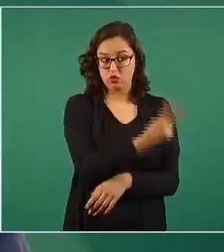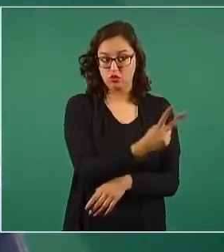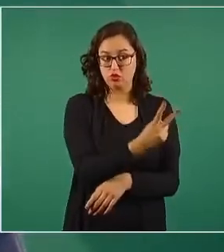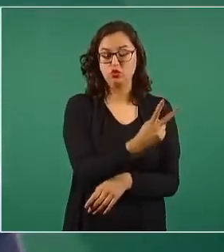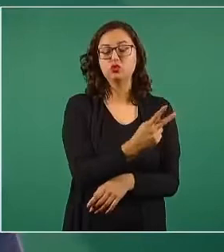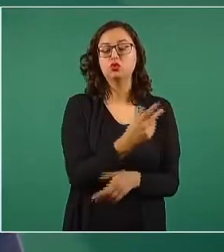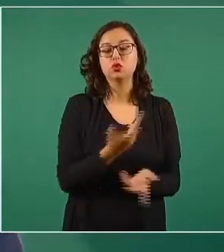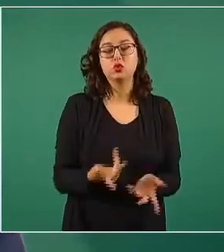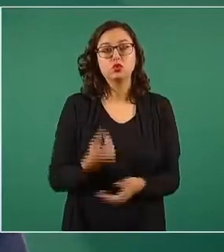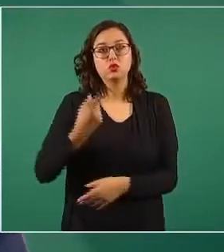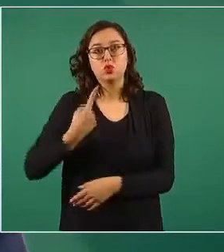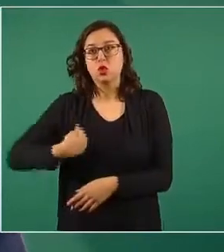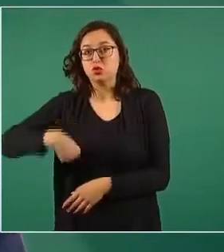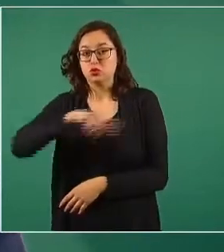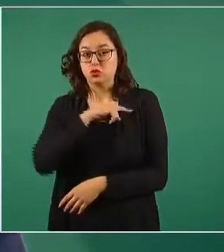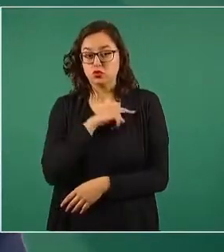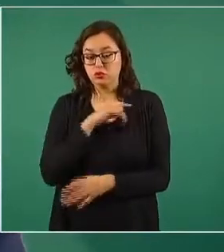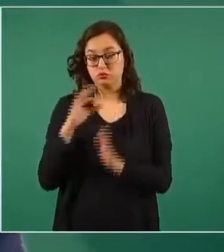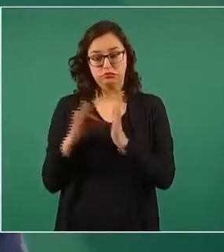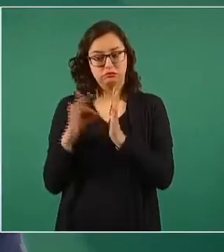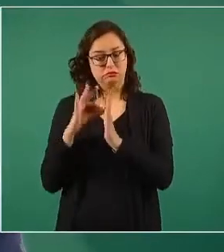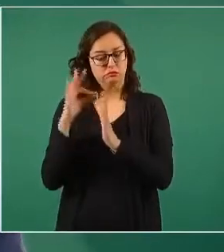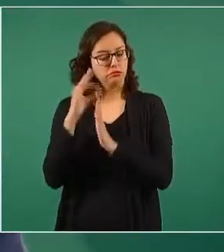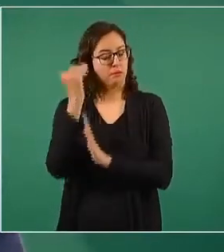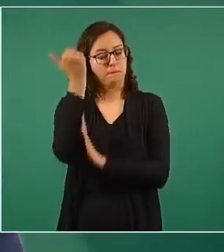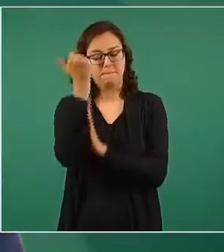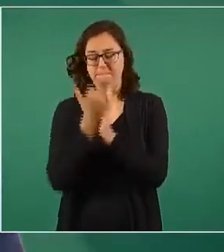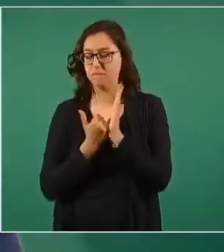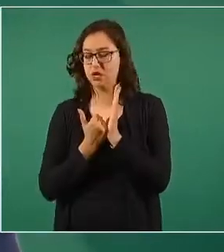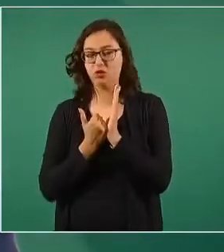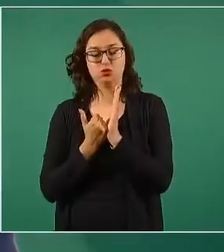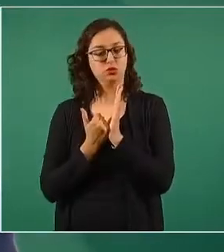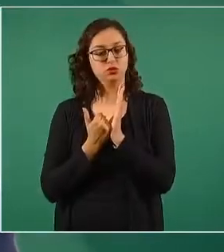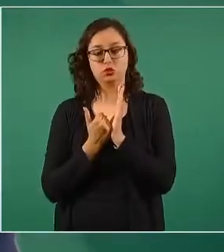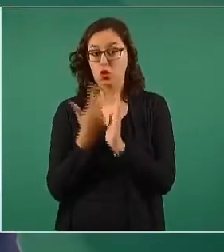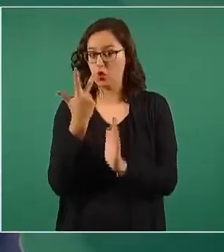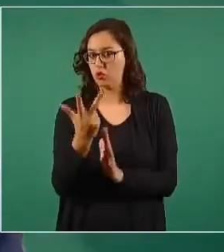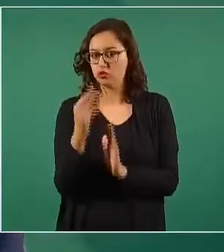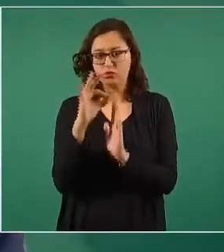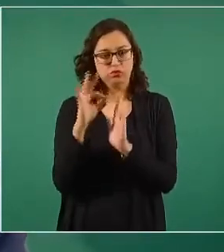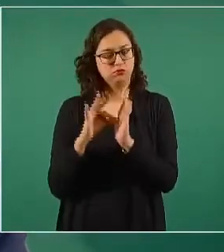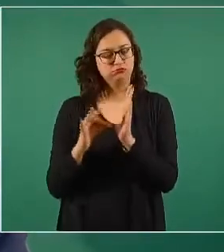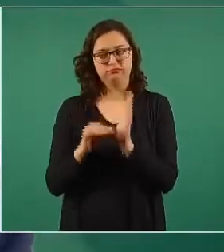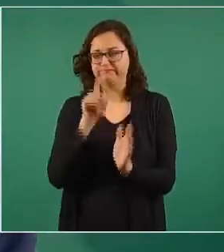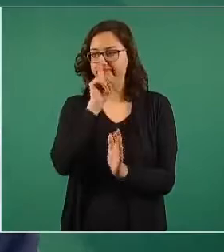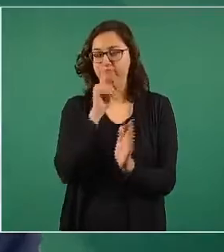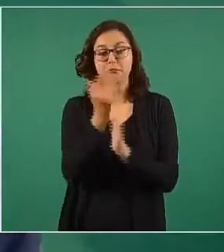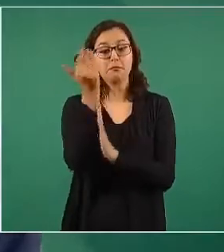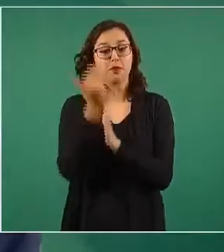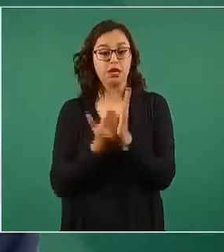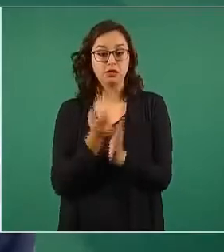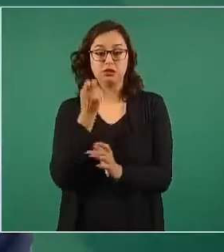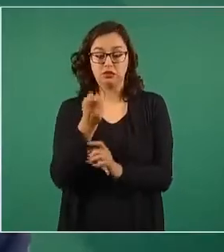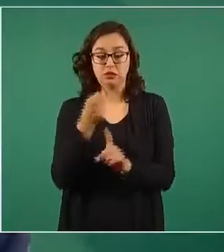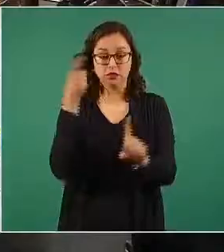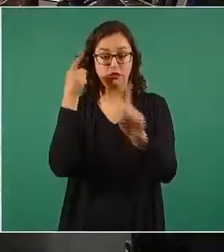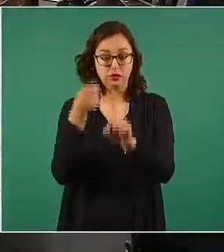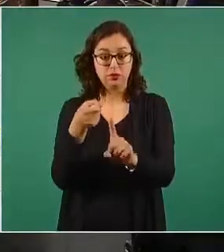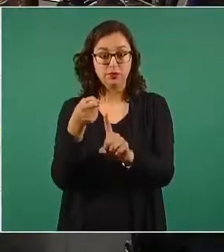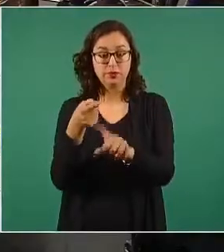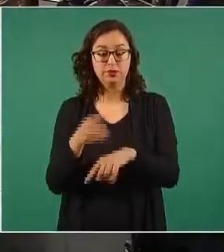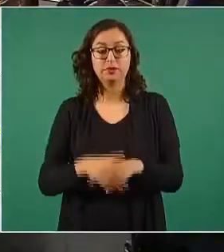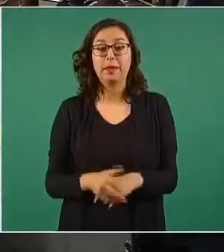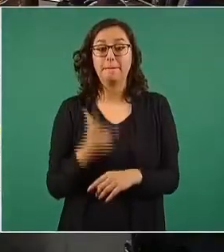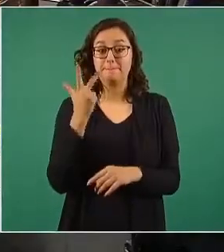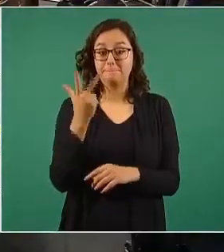un incremento menor que ese. Ese es el planteamiento, menos